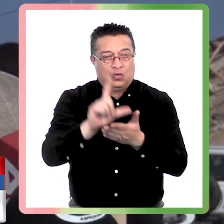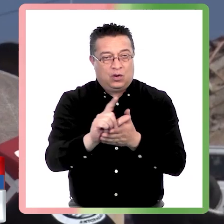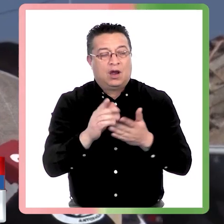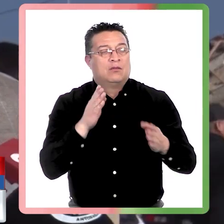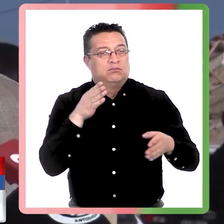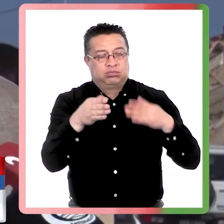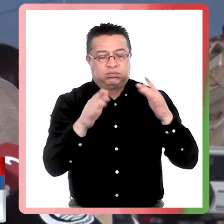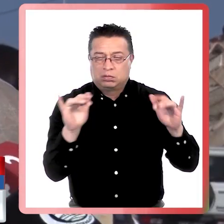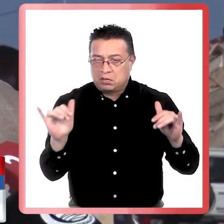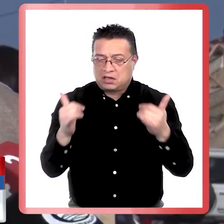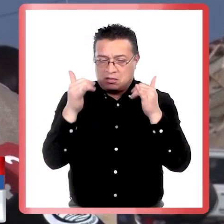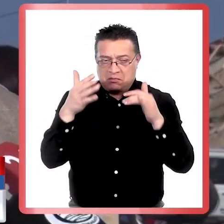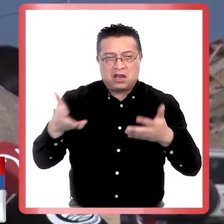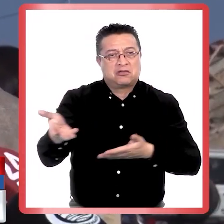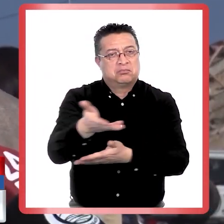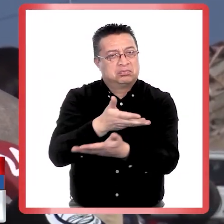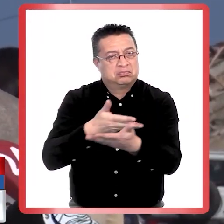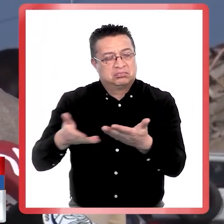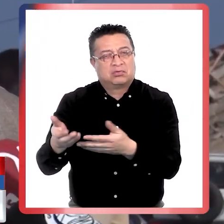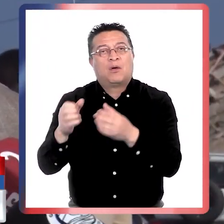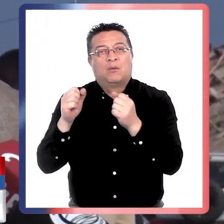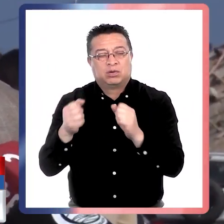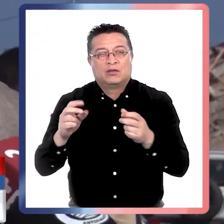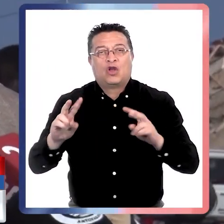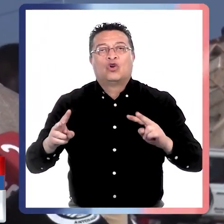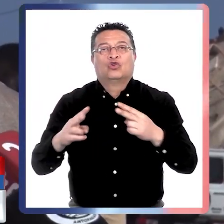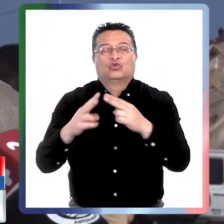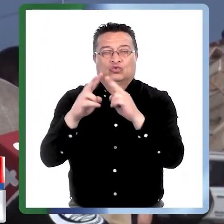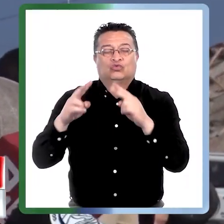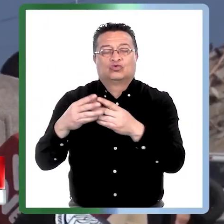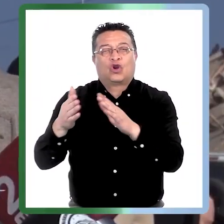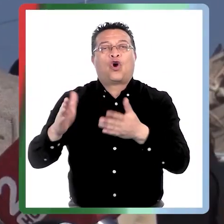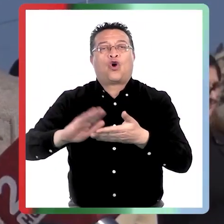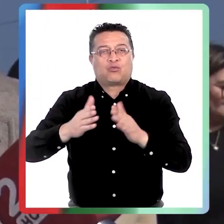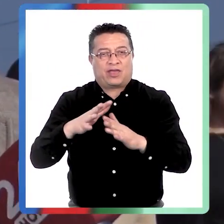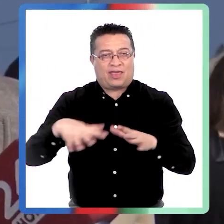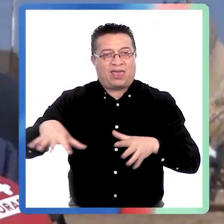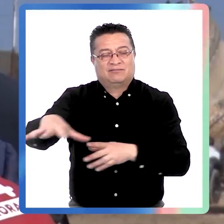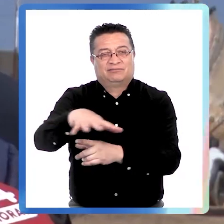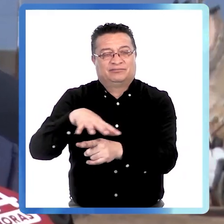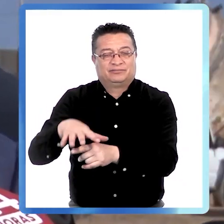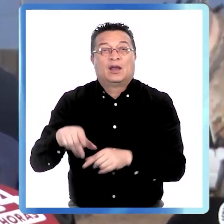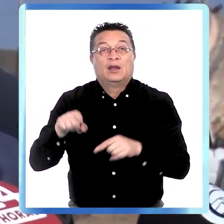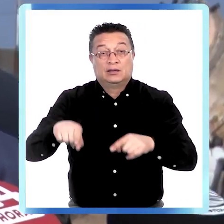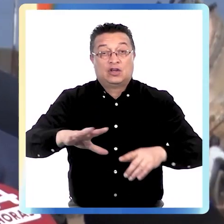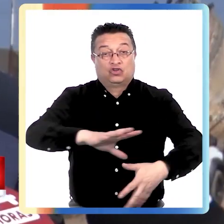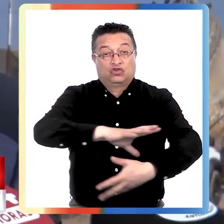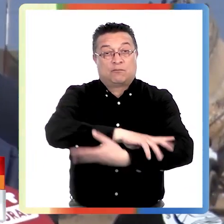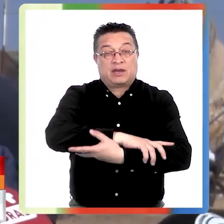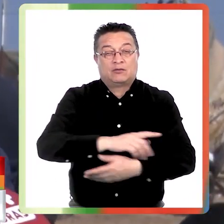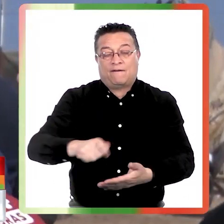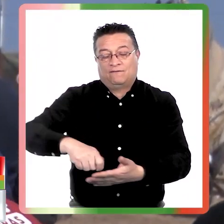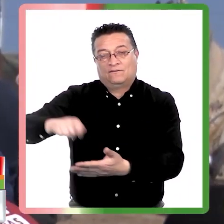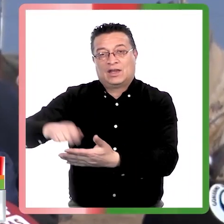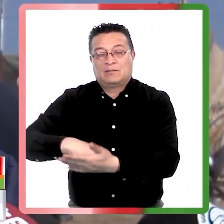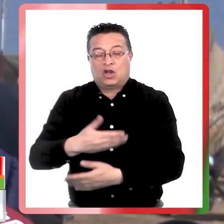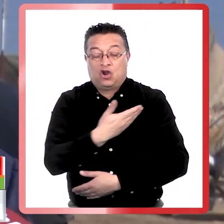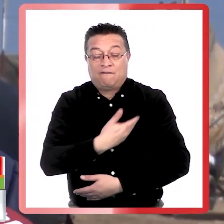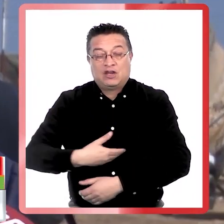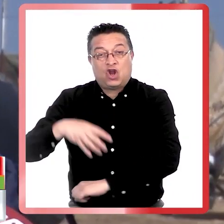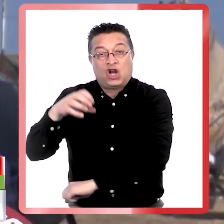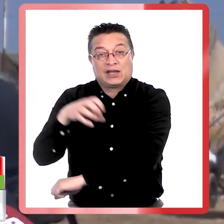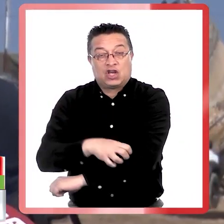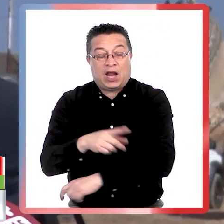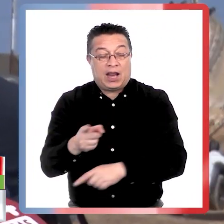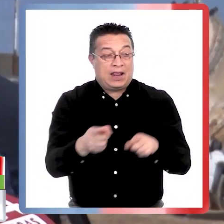de esparcimiento, un lugar de entretenimiento, un lugar donde se pueda construir infraestructura comunitaria. Este es un convenio que hemos firmado entre el